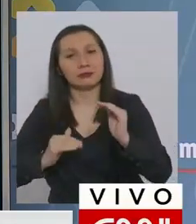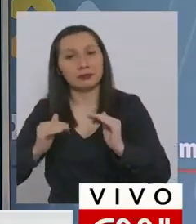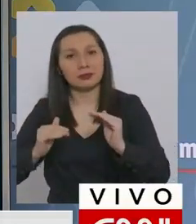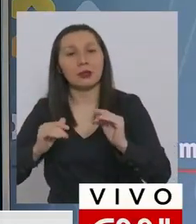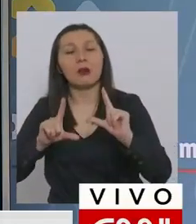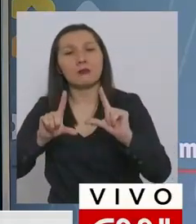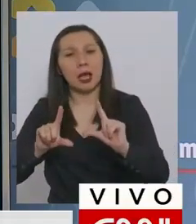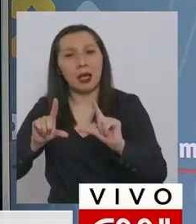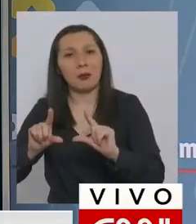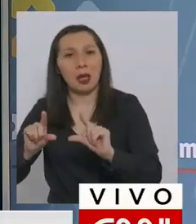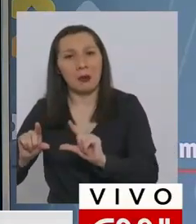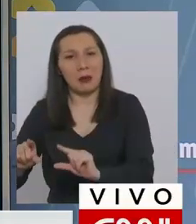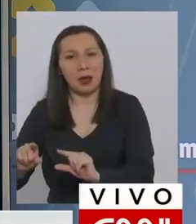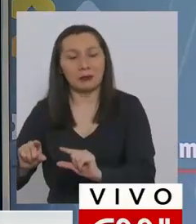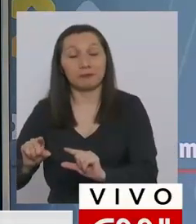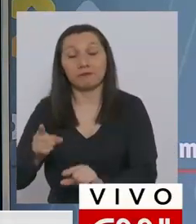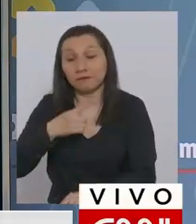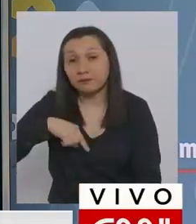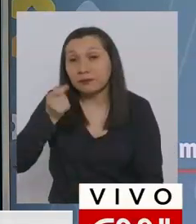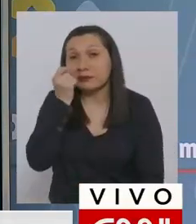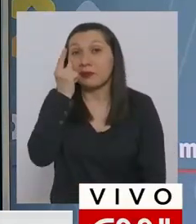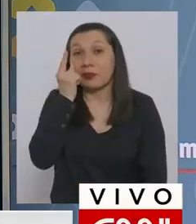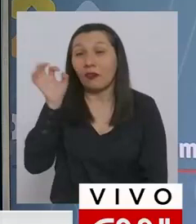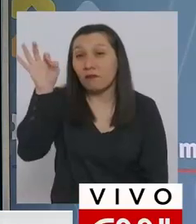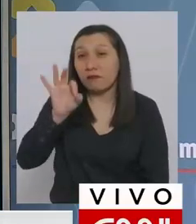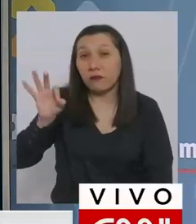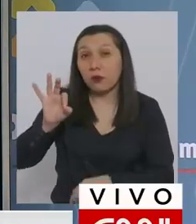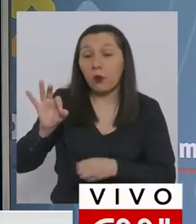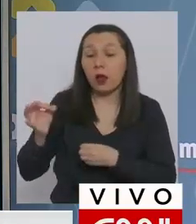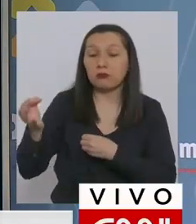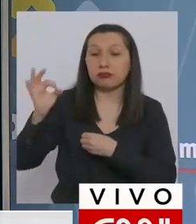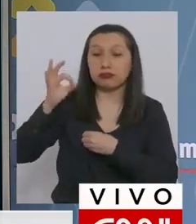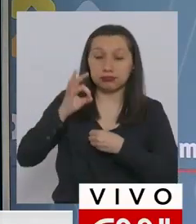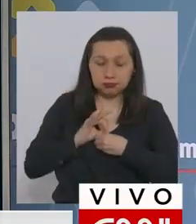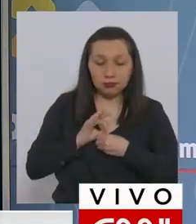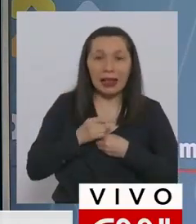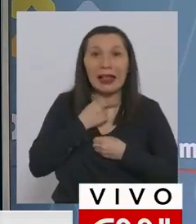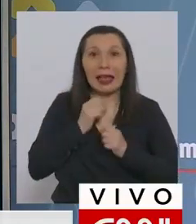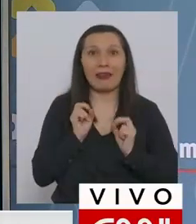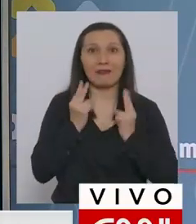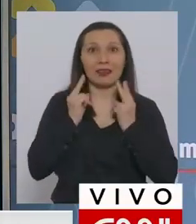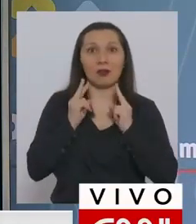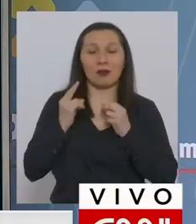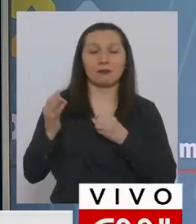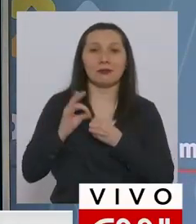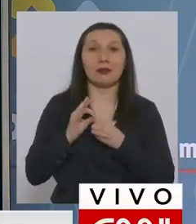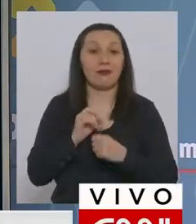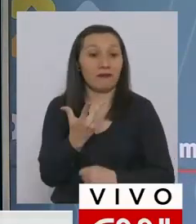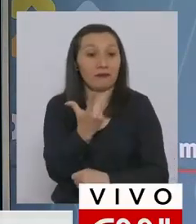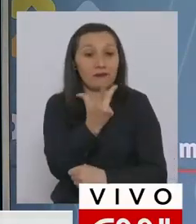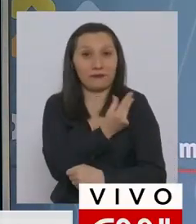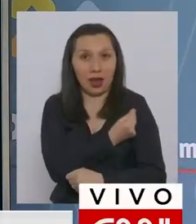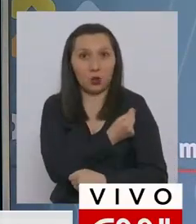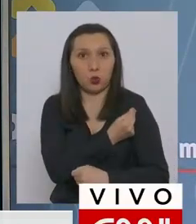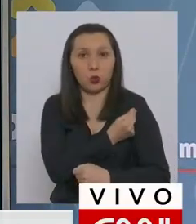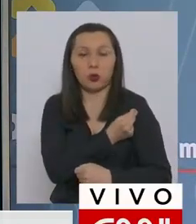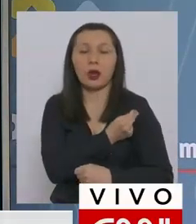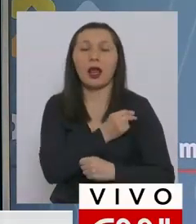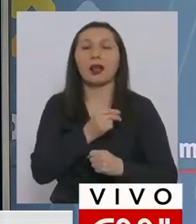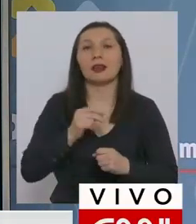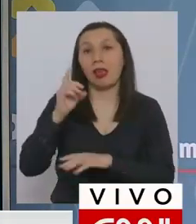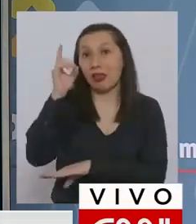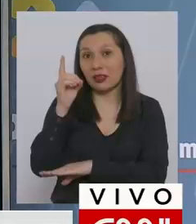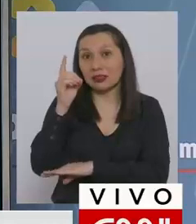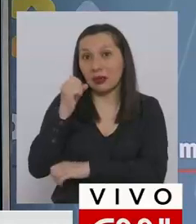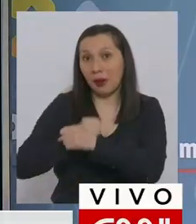la semana siguiente, que corresponde a la semana 26, se registraron 13. A la sexta semana del inicio de la vacunación, es